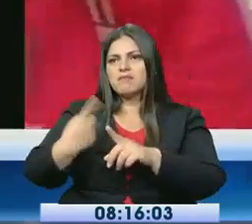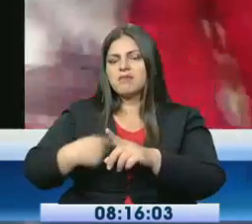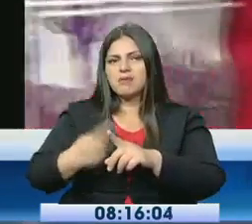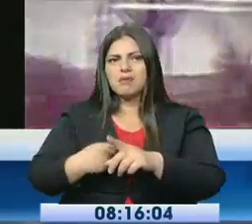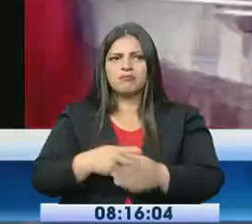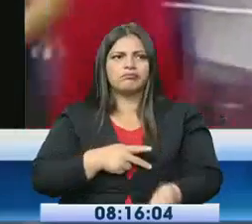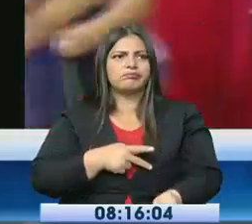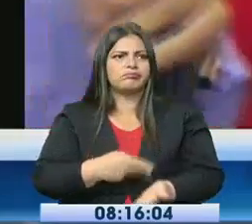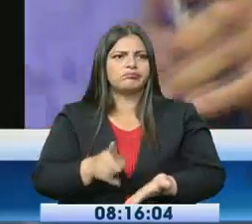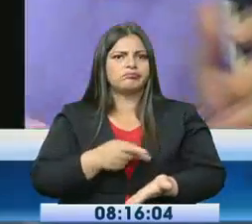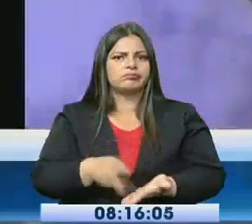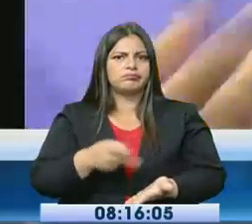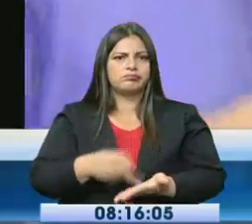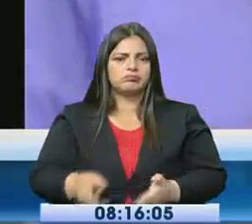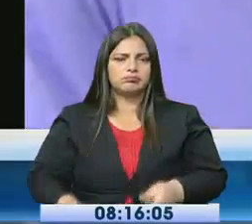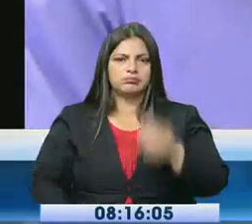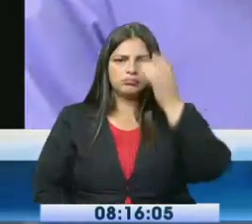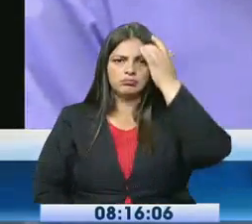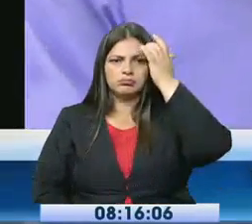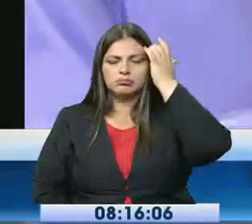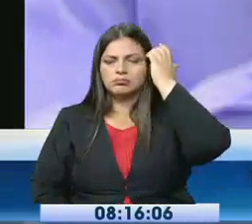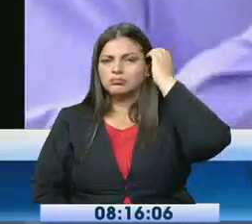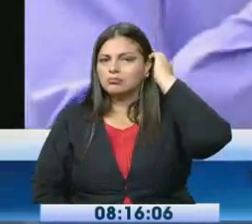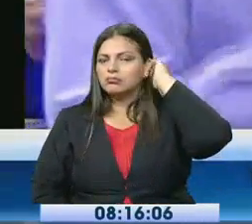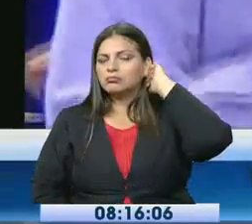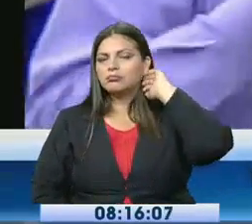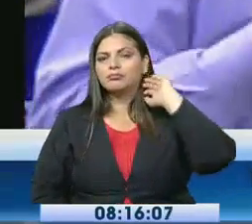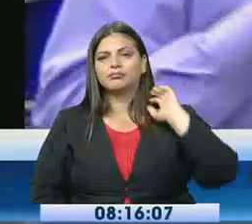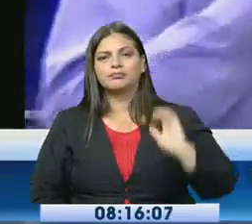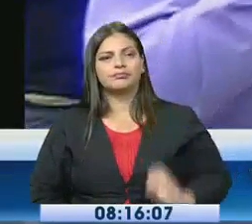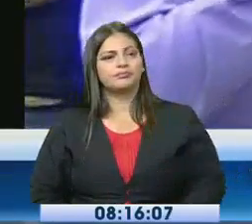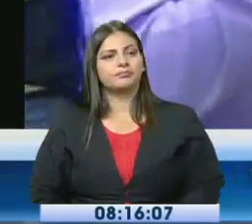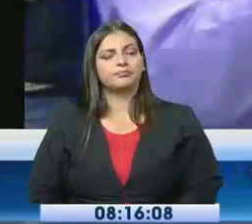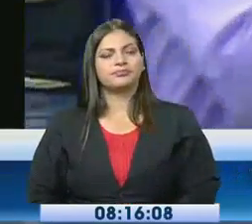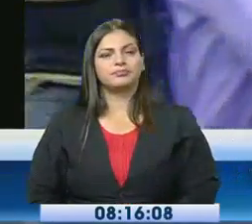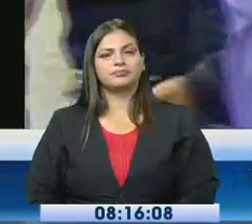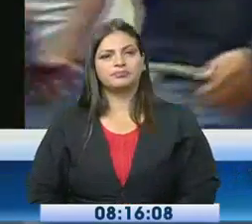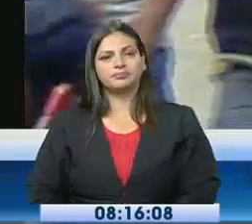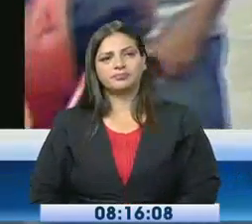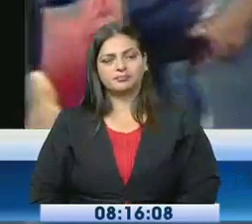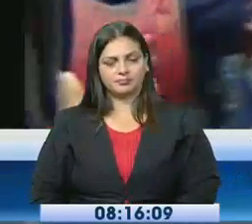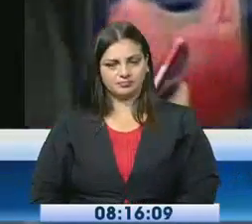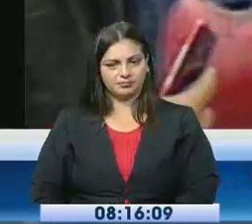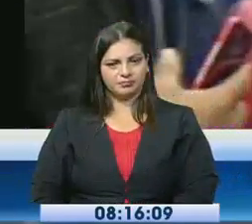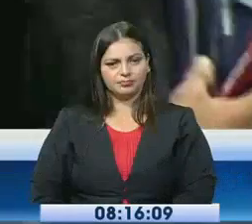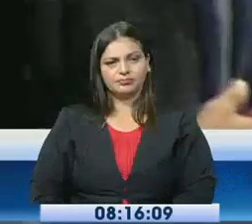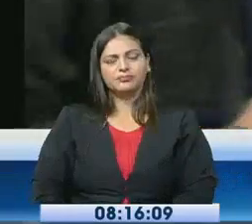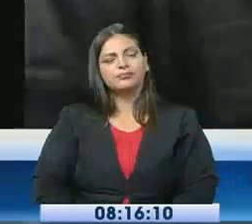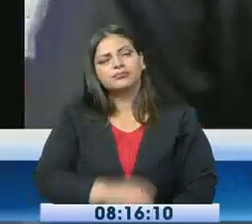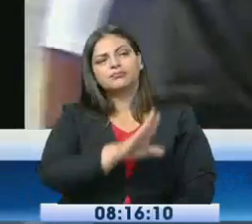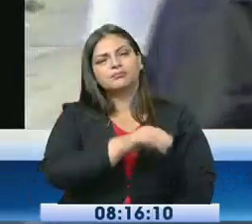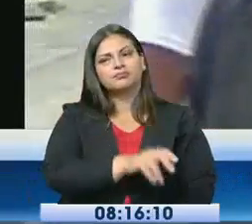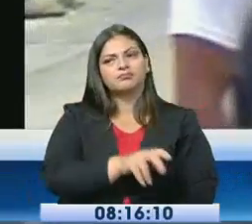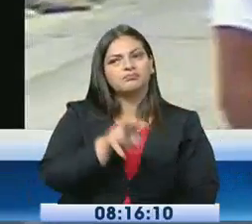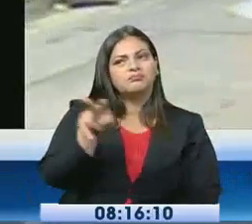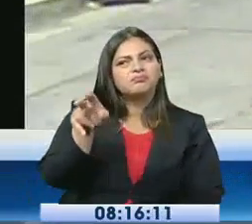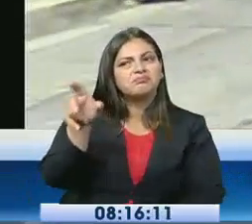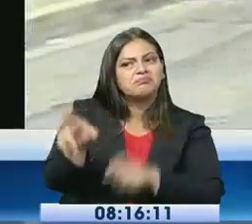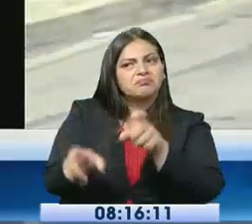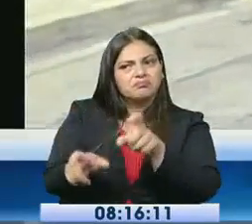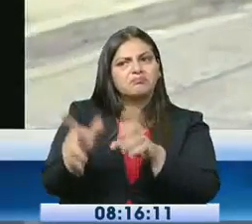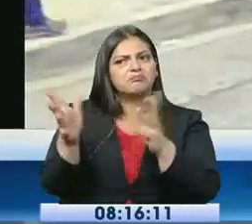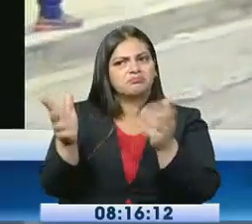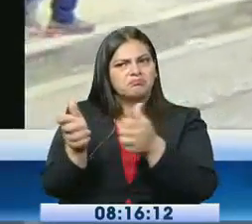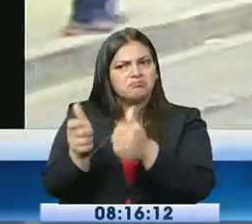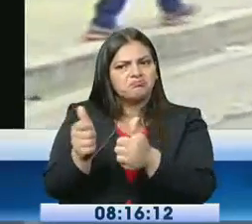por qué ustedes no podrían regularlo. Se lo digo porque, ¿quién como ustedes para saber quiénes son los que trabajan en desapego a la ley, los